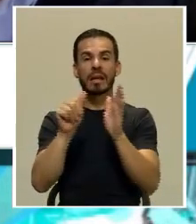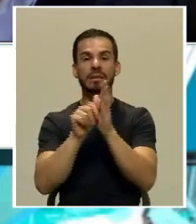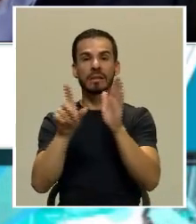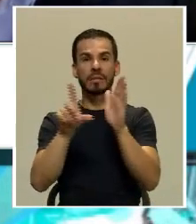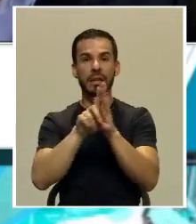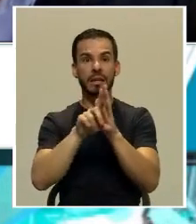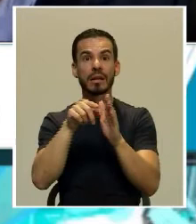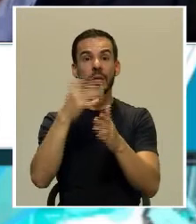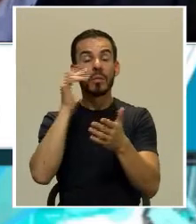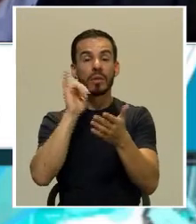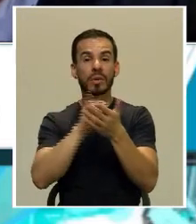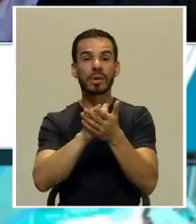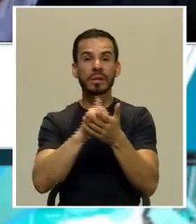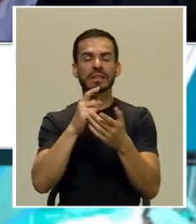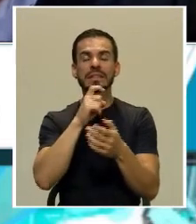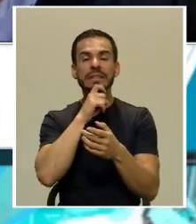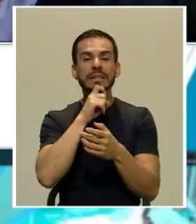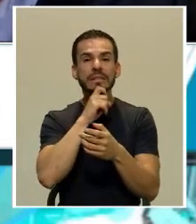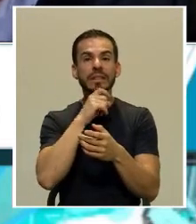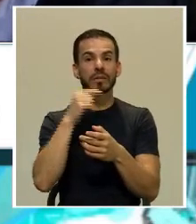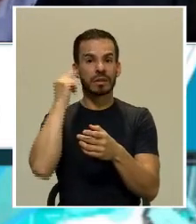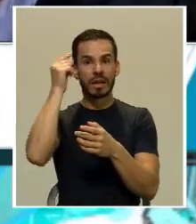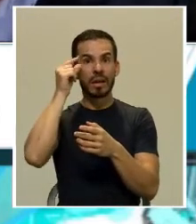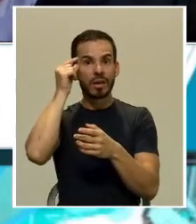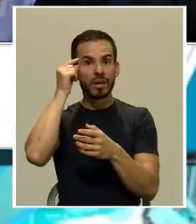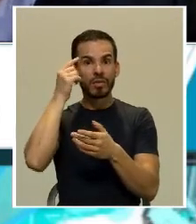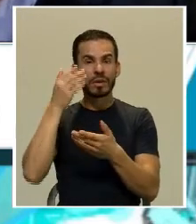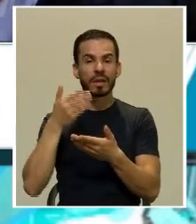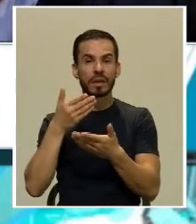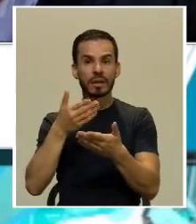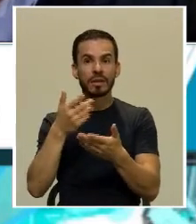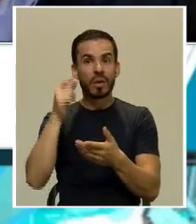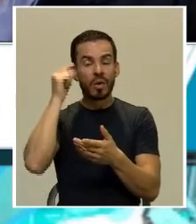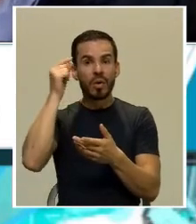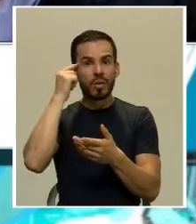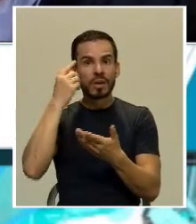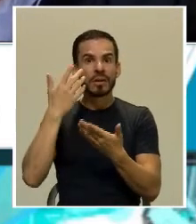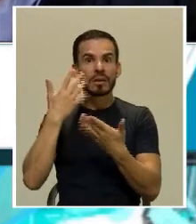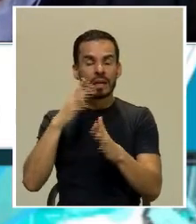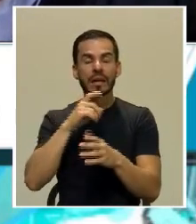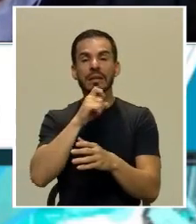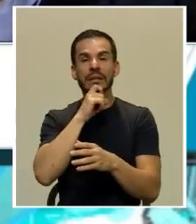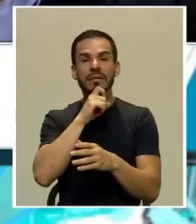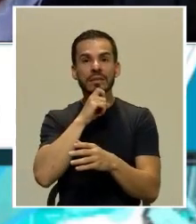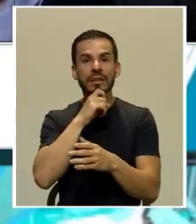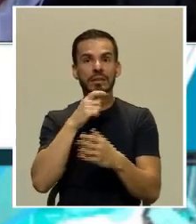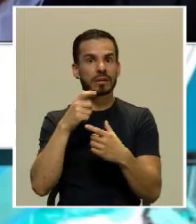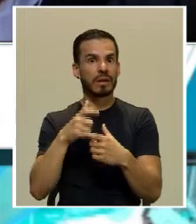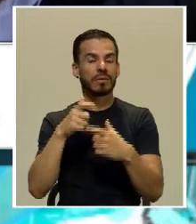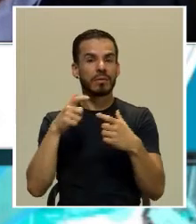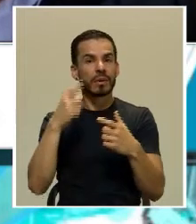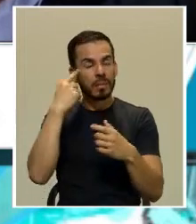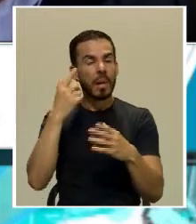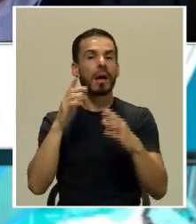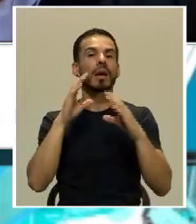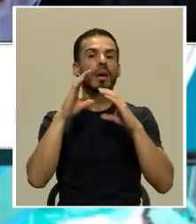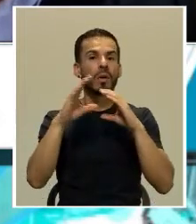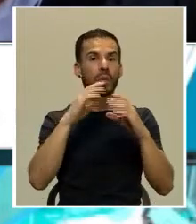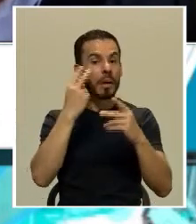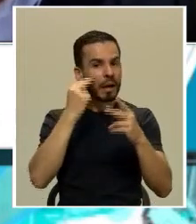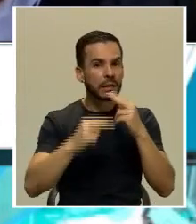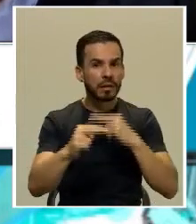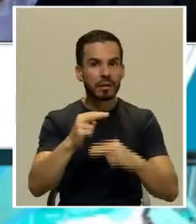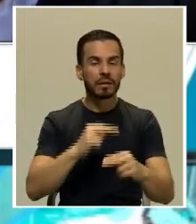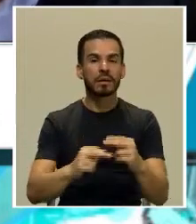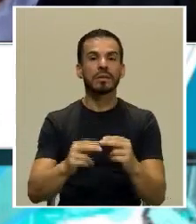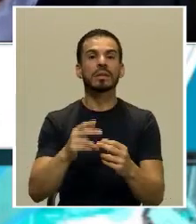asamblea legislativa y por tanto la dificultad que tiene el gobierno, un gobierno de por sí con dificultades enormes para comunicar, para